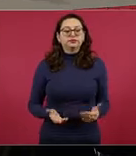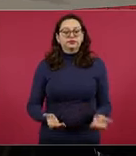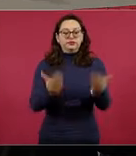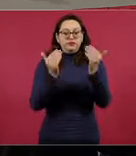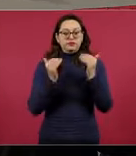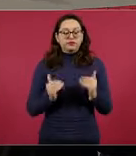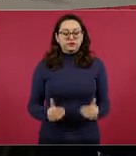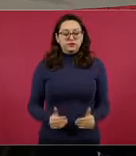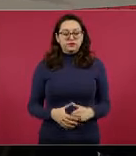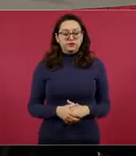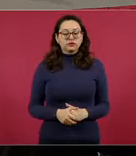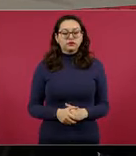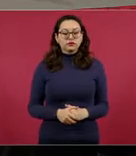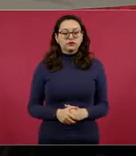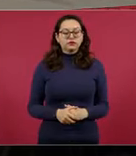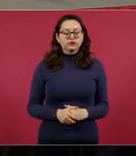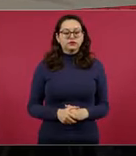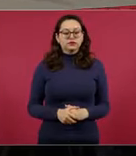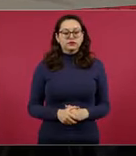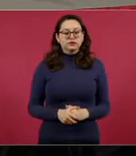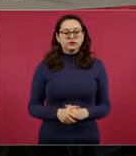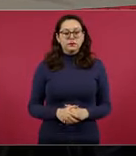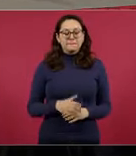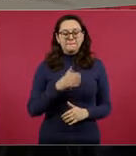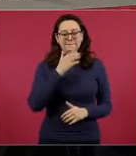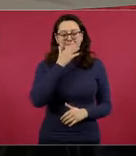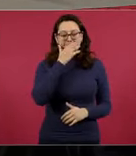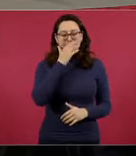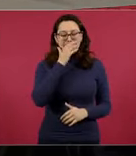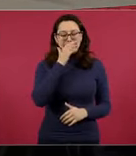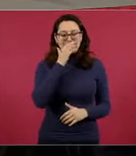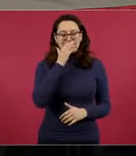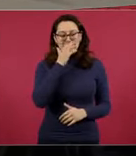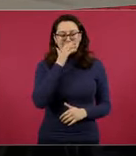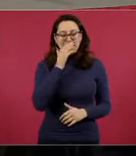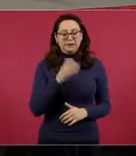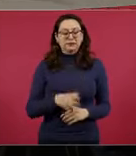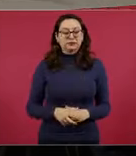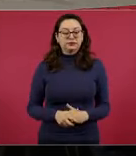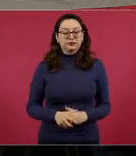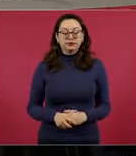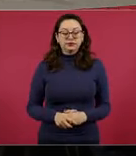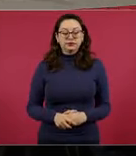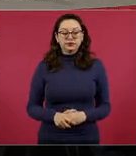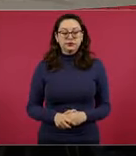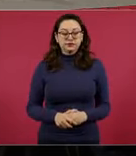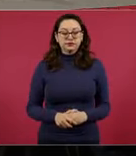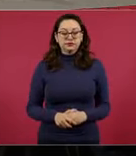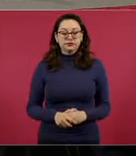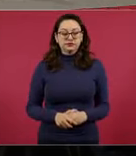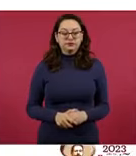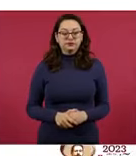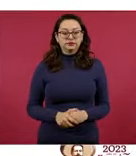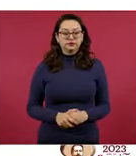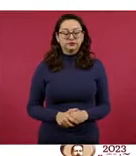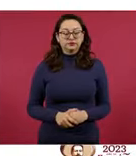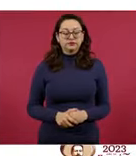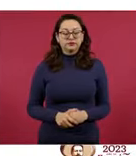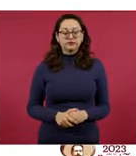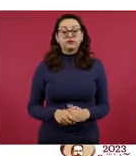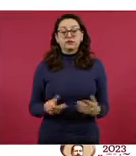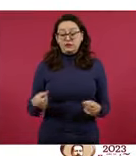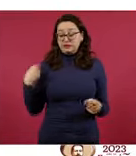Esto lo menciono porque debido a ello, debido a la compra para fines